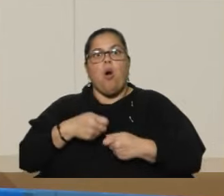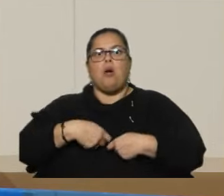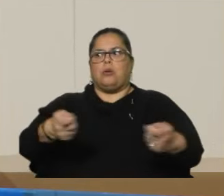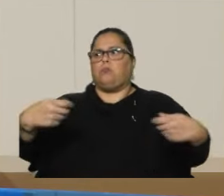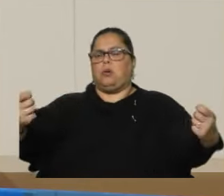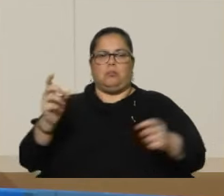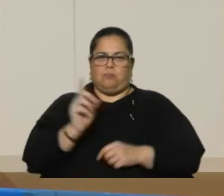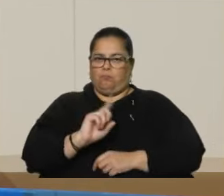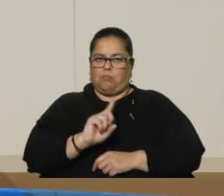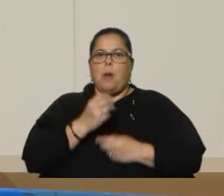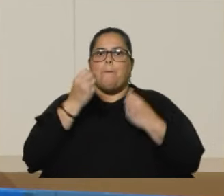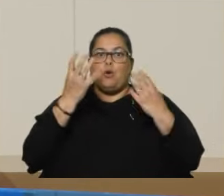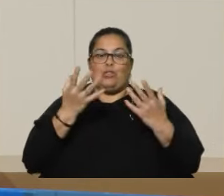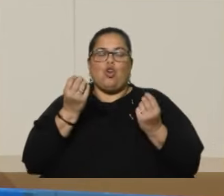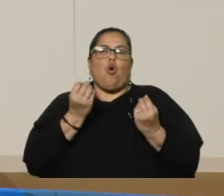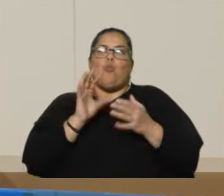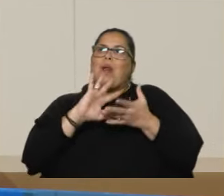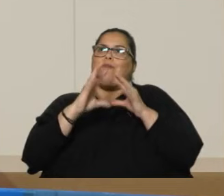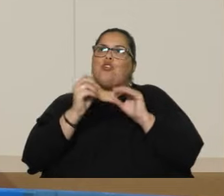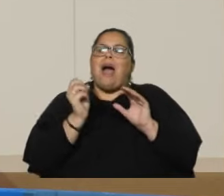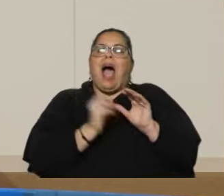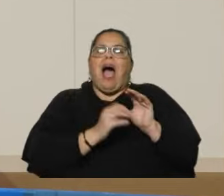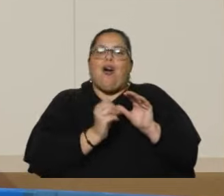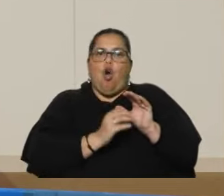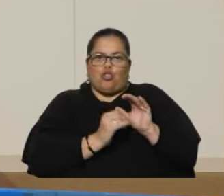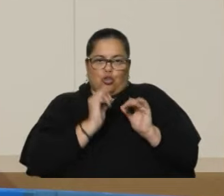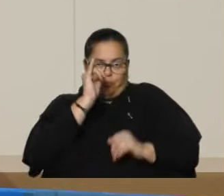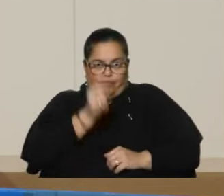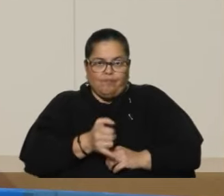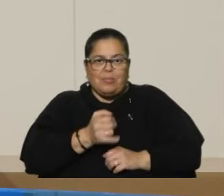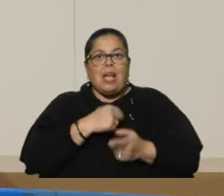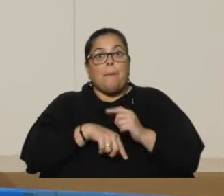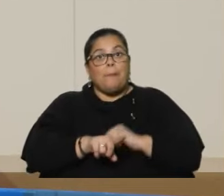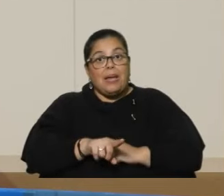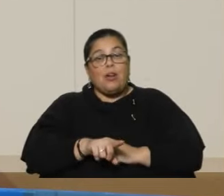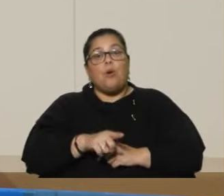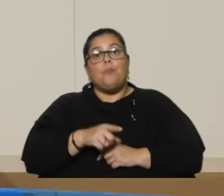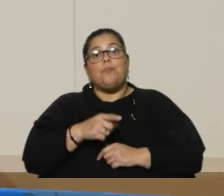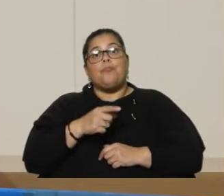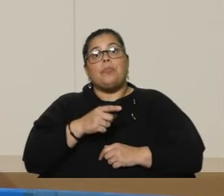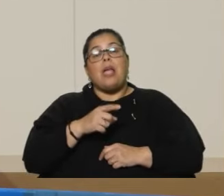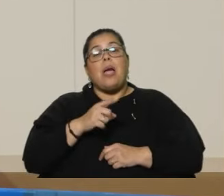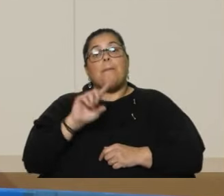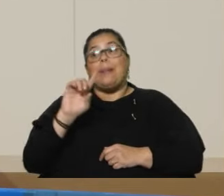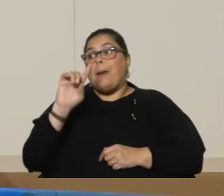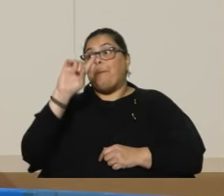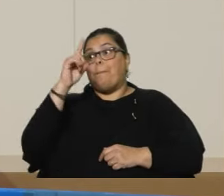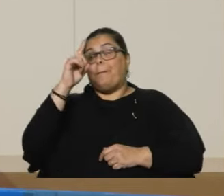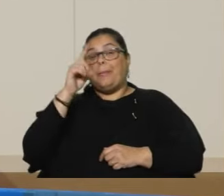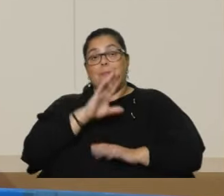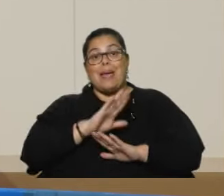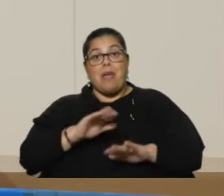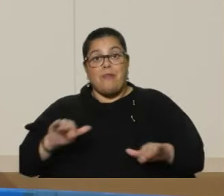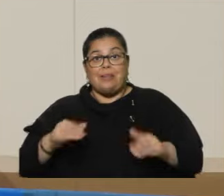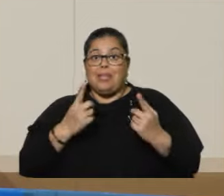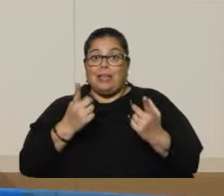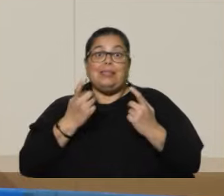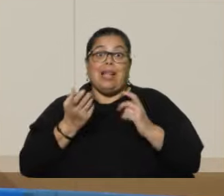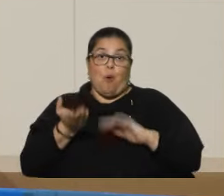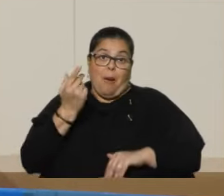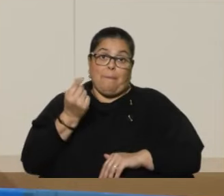planteando esta agenda de ahorros en algún sentido, pero decimos, bueno, claramente para la primera infancia precisamos más plata, no menos.